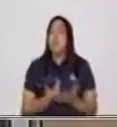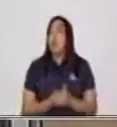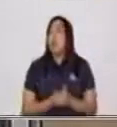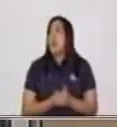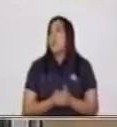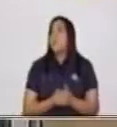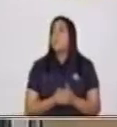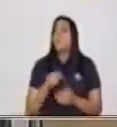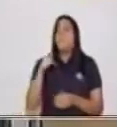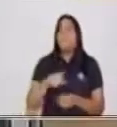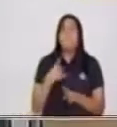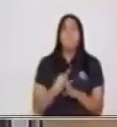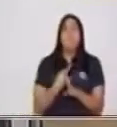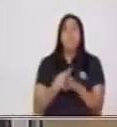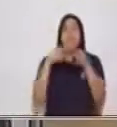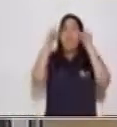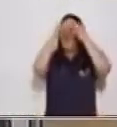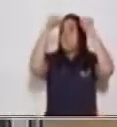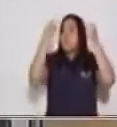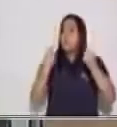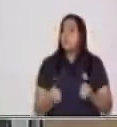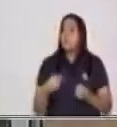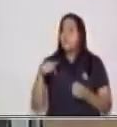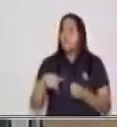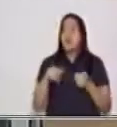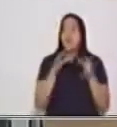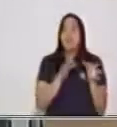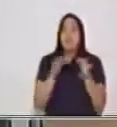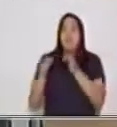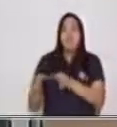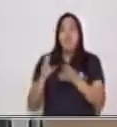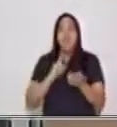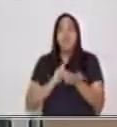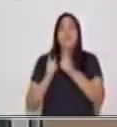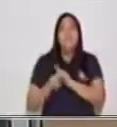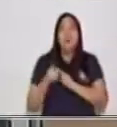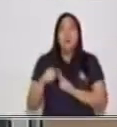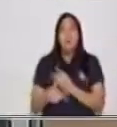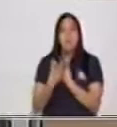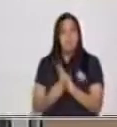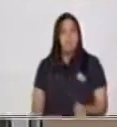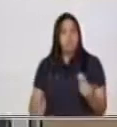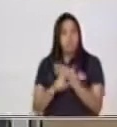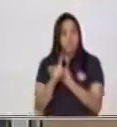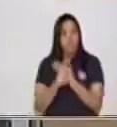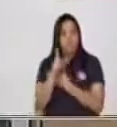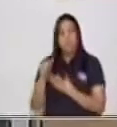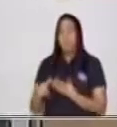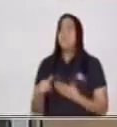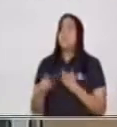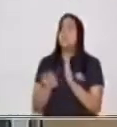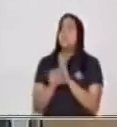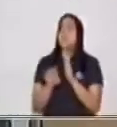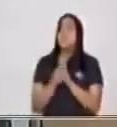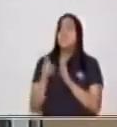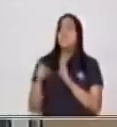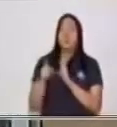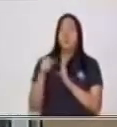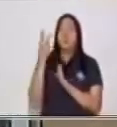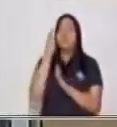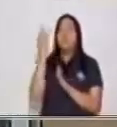gracias, vamos a utilizar el sistema de sustitución para resolver este sistema. Vamos a